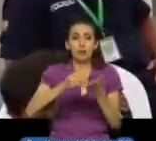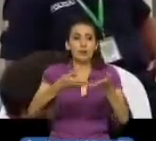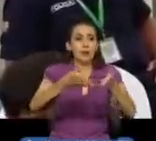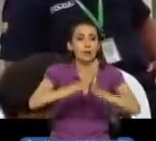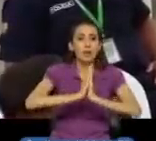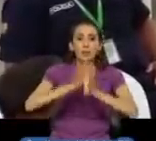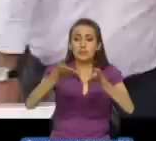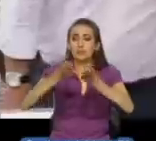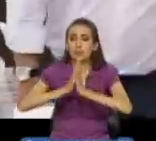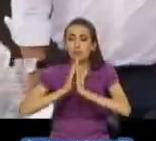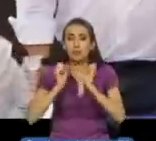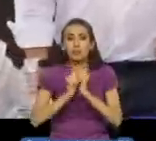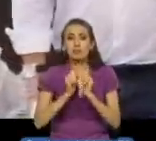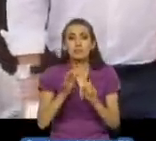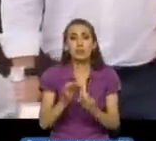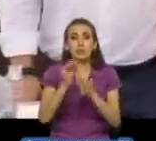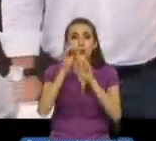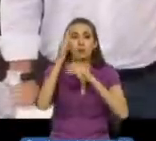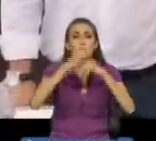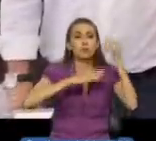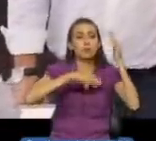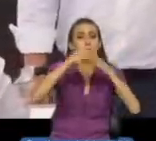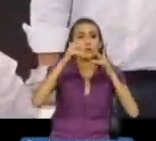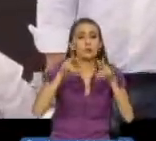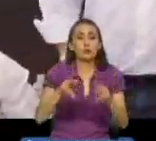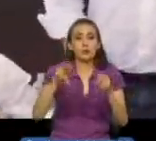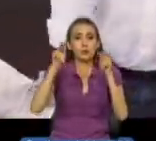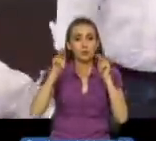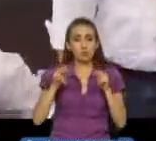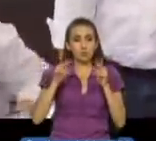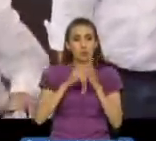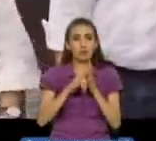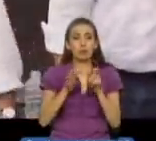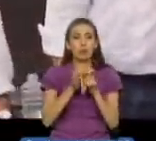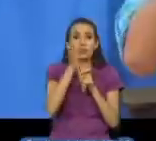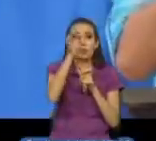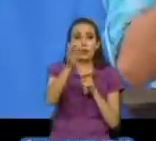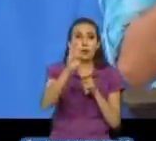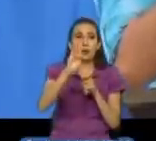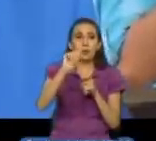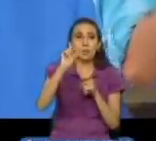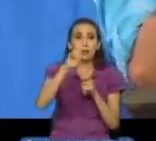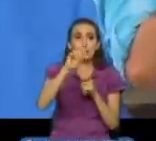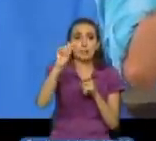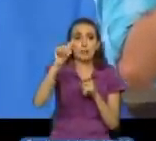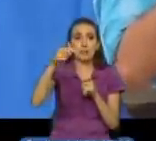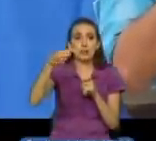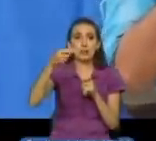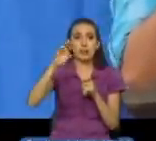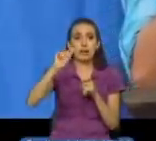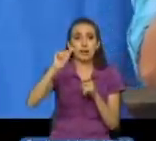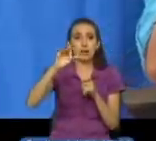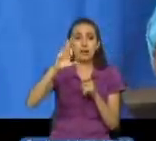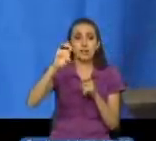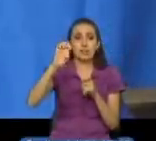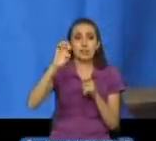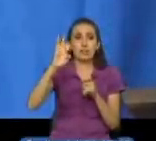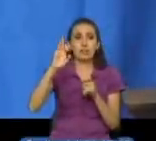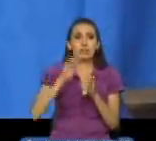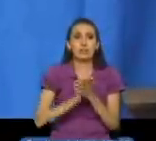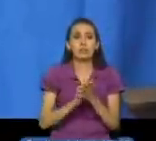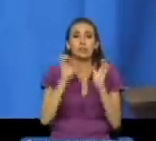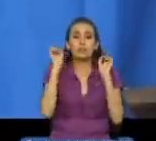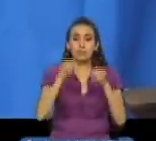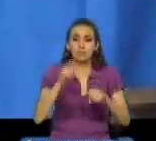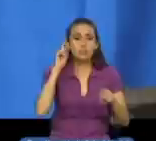interceder para que se priorice la construcción de un puente para el acceso a la parroquia barraganete tenemos la hay que buscar los recursos pero